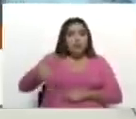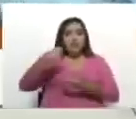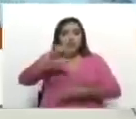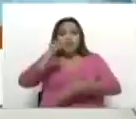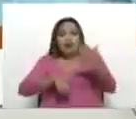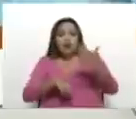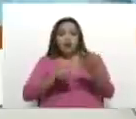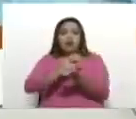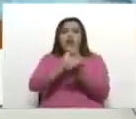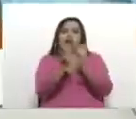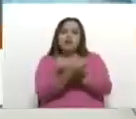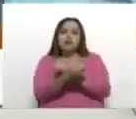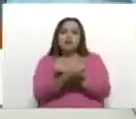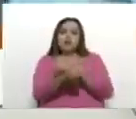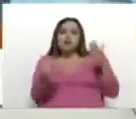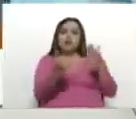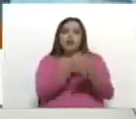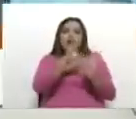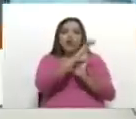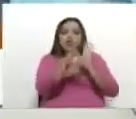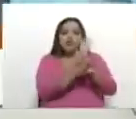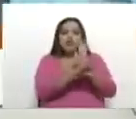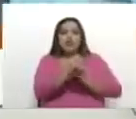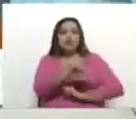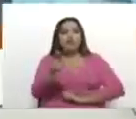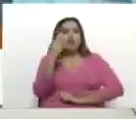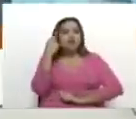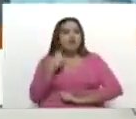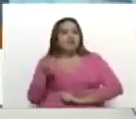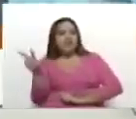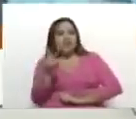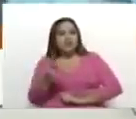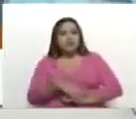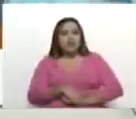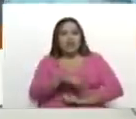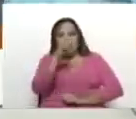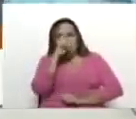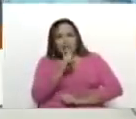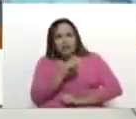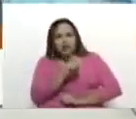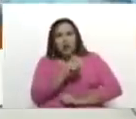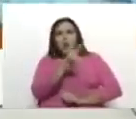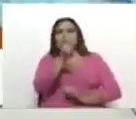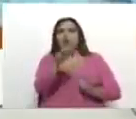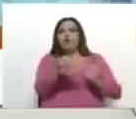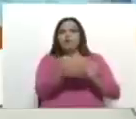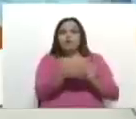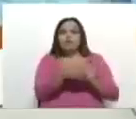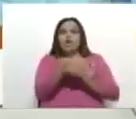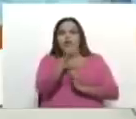estatuto de transición que derogó la Constitución de la República bolivariana de Venezuela en el año 2018